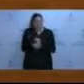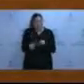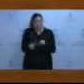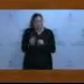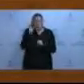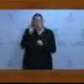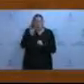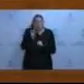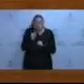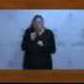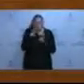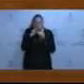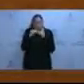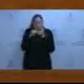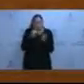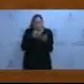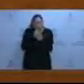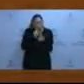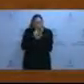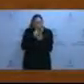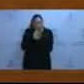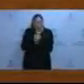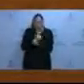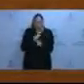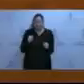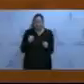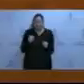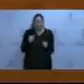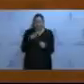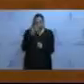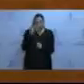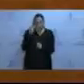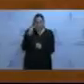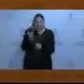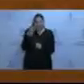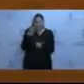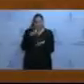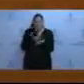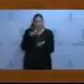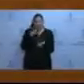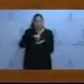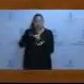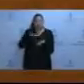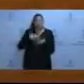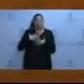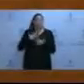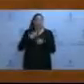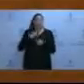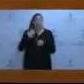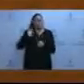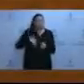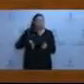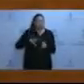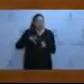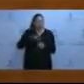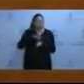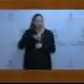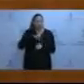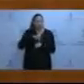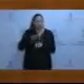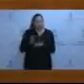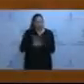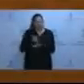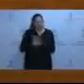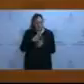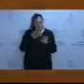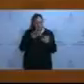es imposible. En visitas realizadas a los centros de salud antes mencionados hemos preguntado ¿por qué las agendas están cada 6-7 minutos?